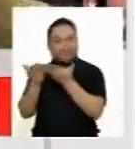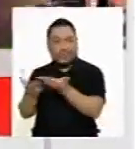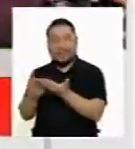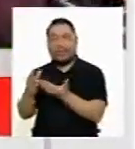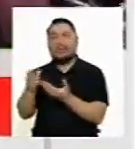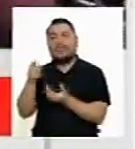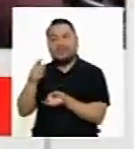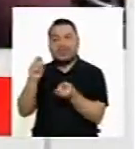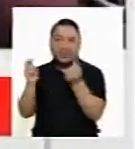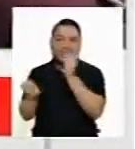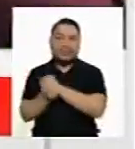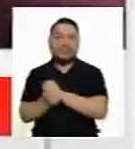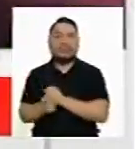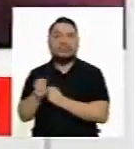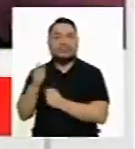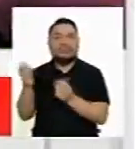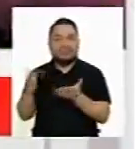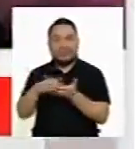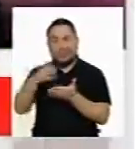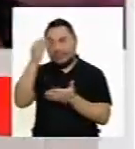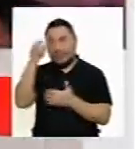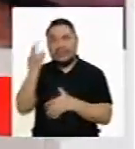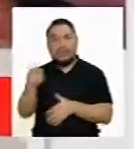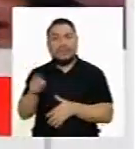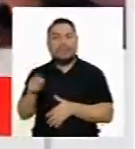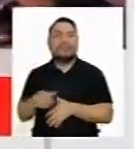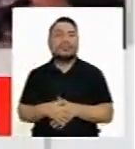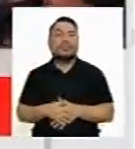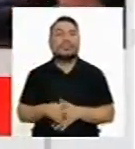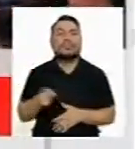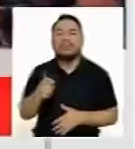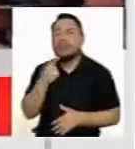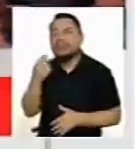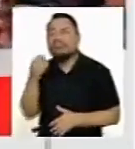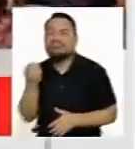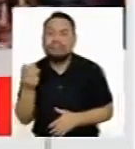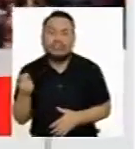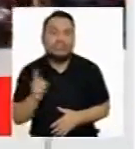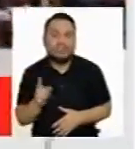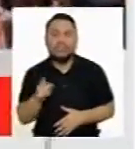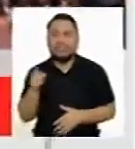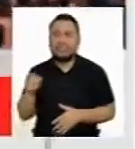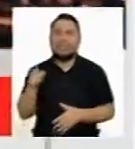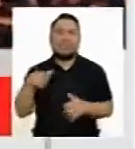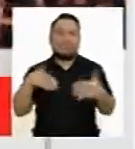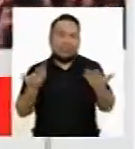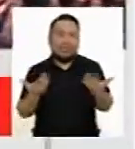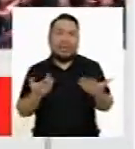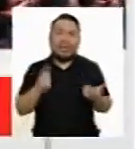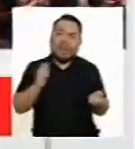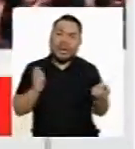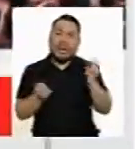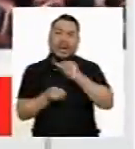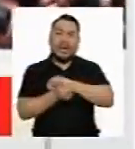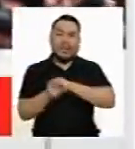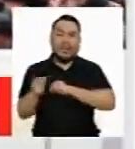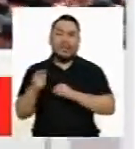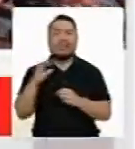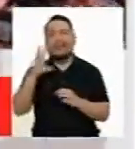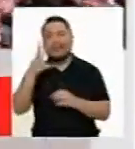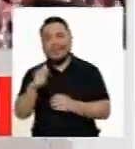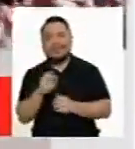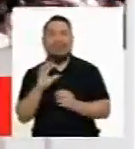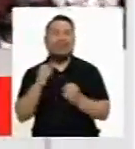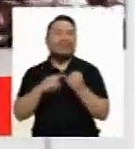meramente de poner a la persona en primera libertad, que pobrecito, claro, que está, no, sino que puede dar en la mejor versión de sí, una